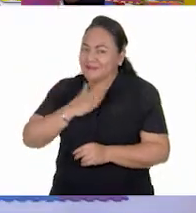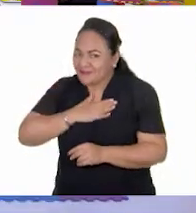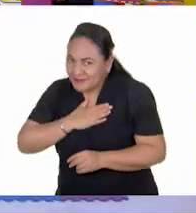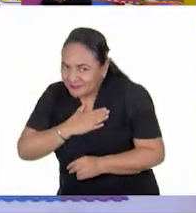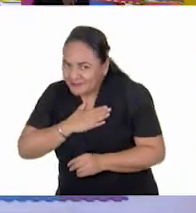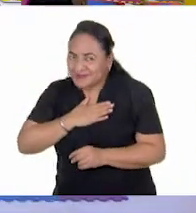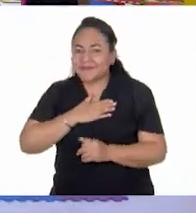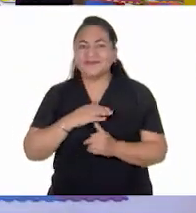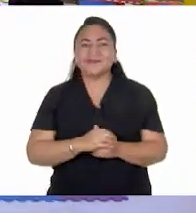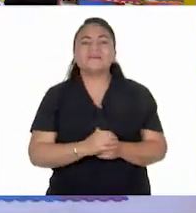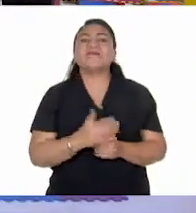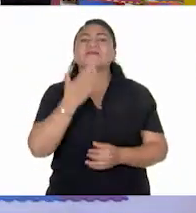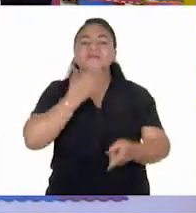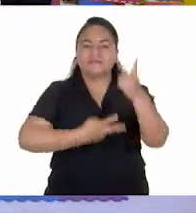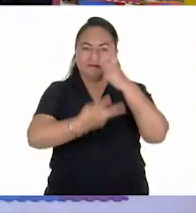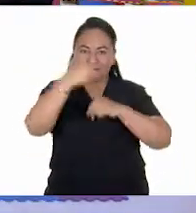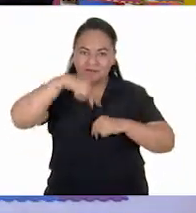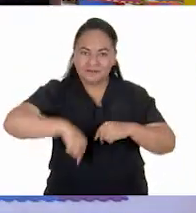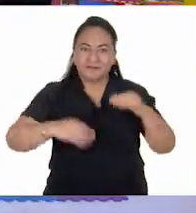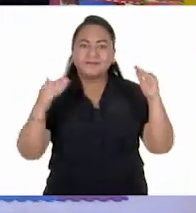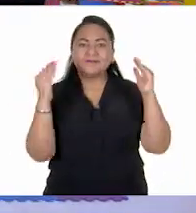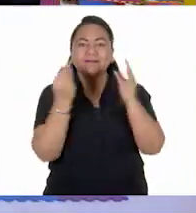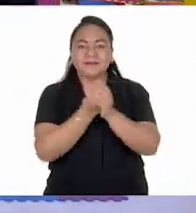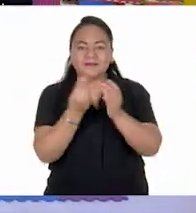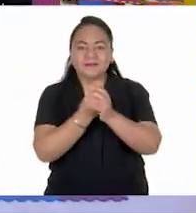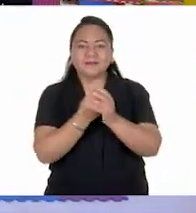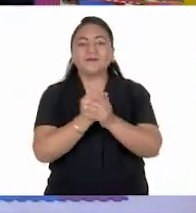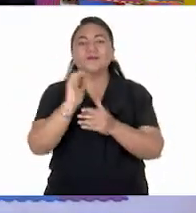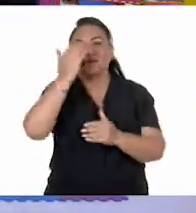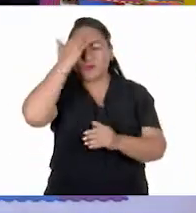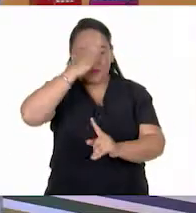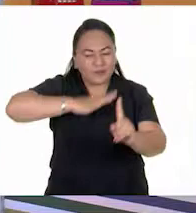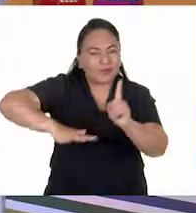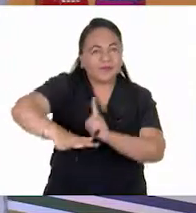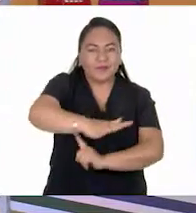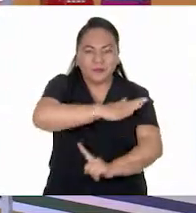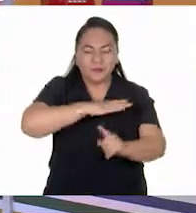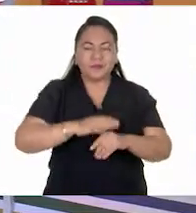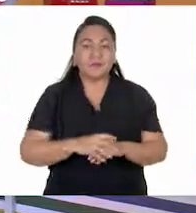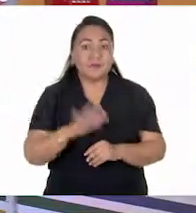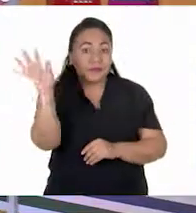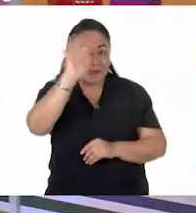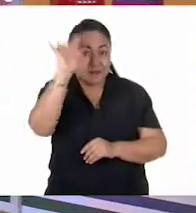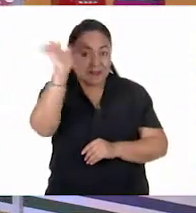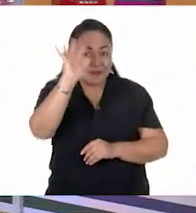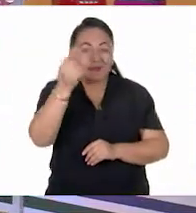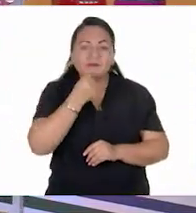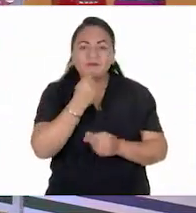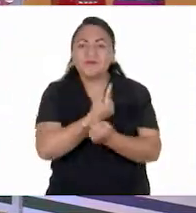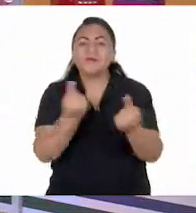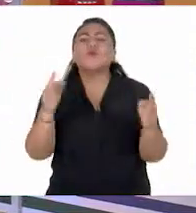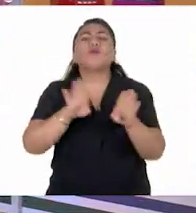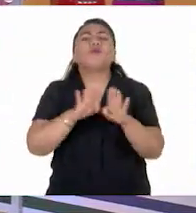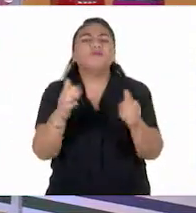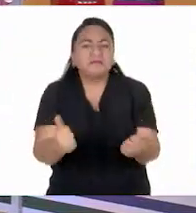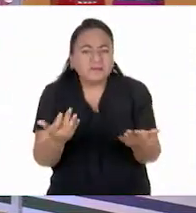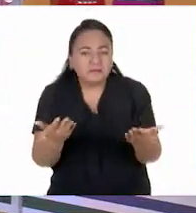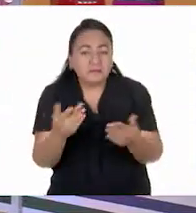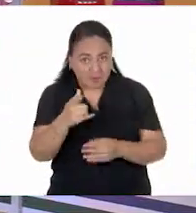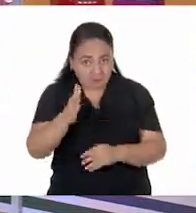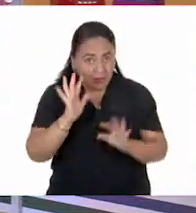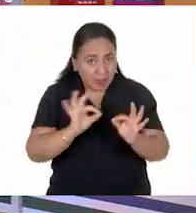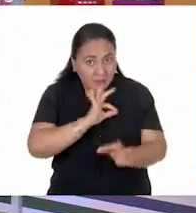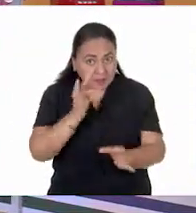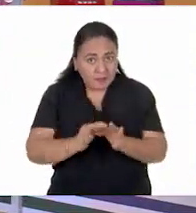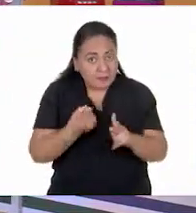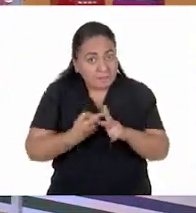corazón. Bienvenida a la clase de conocimiento del medio. Muchas gracias. Hola, niñas. Hola, niños. ¿Cómo están? ¿Listos para iniciar